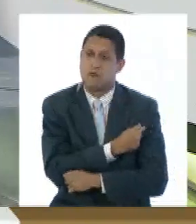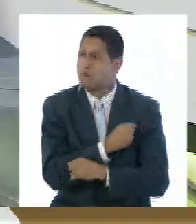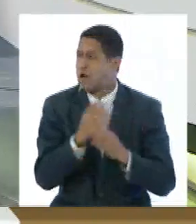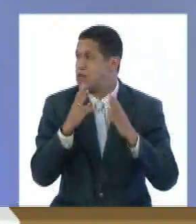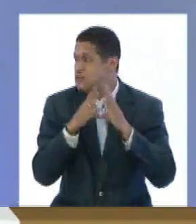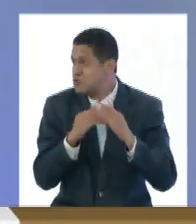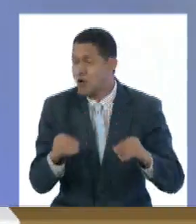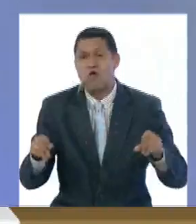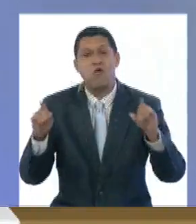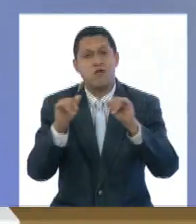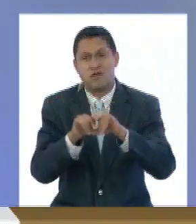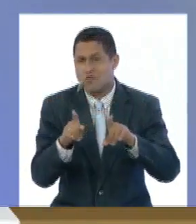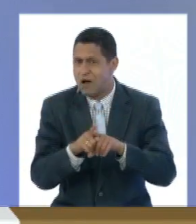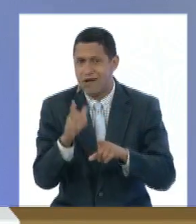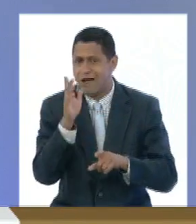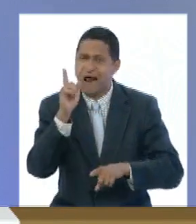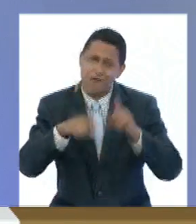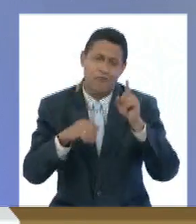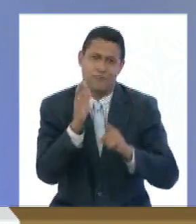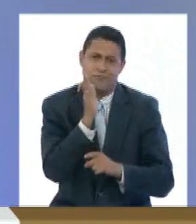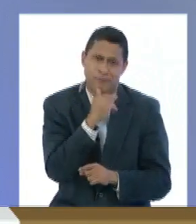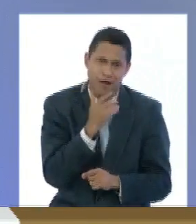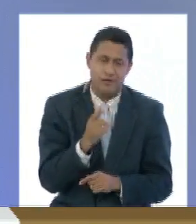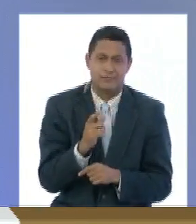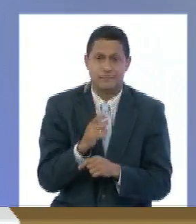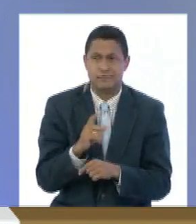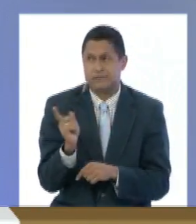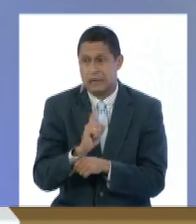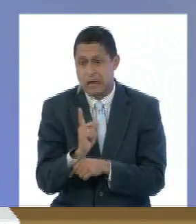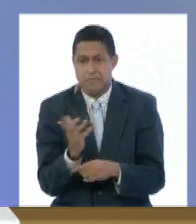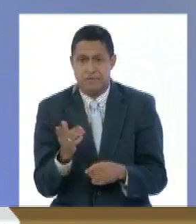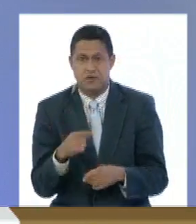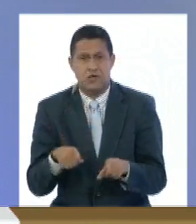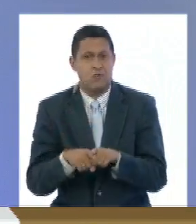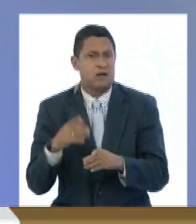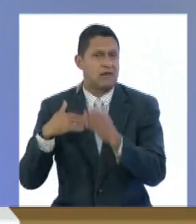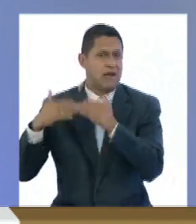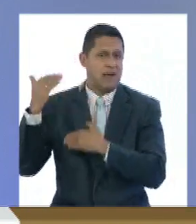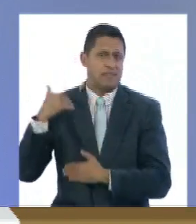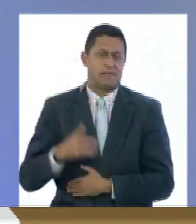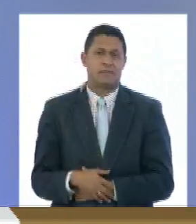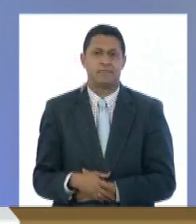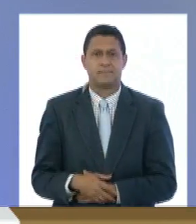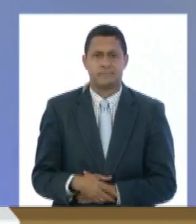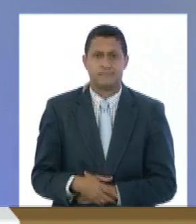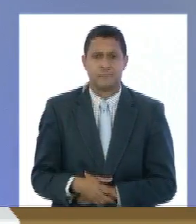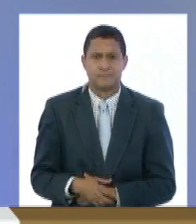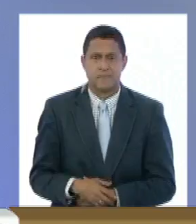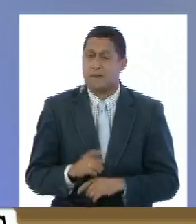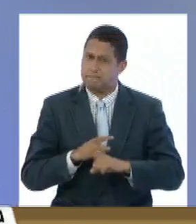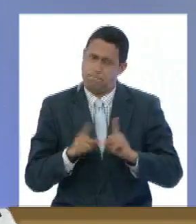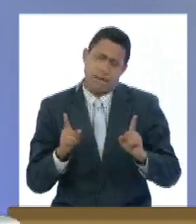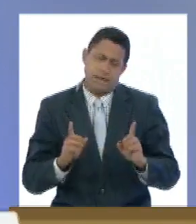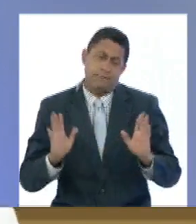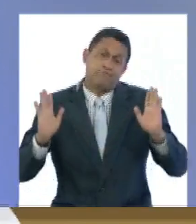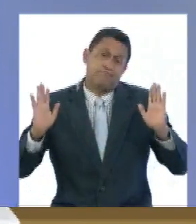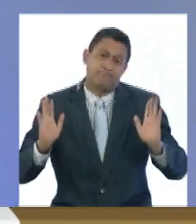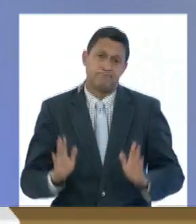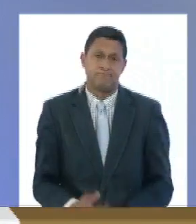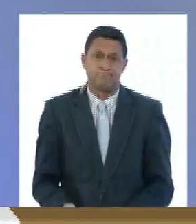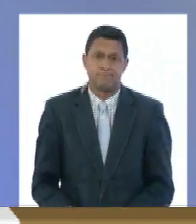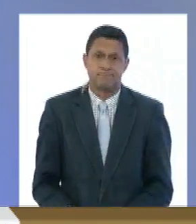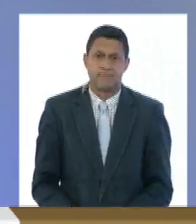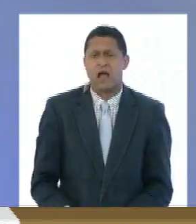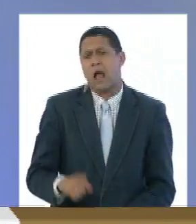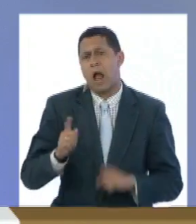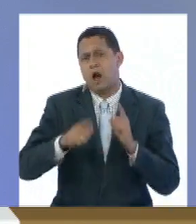los centros se consiguen, bueno, de manera rápida, accesibles como se hacía en el pasado. Época. Pero bueno, o sea,